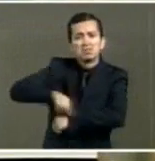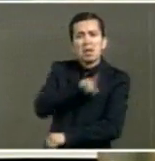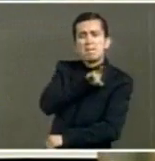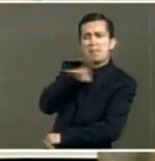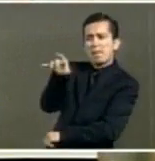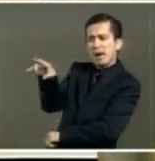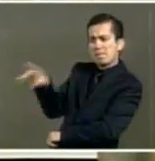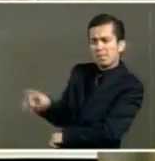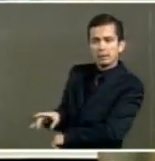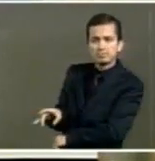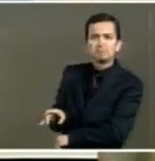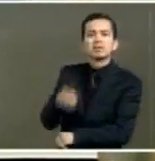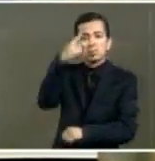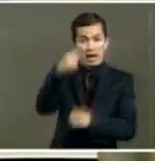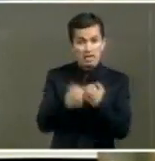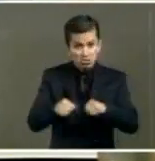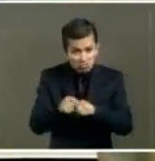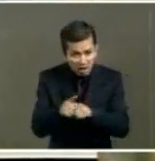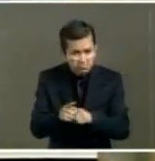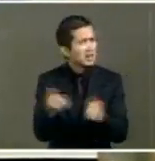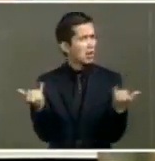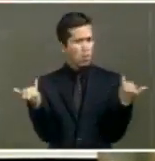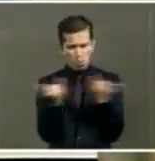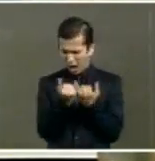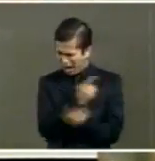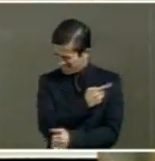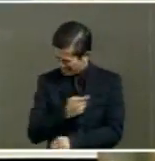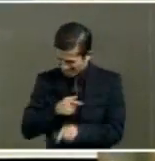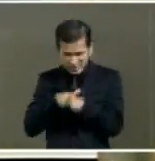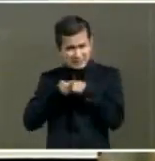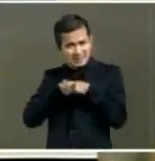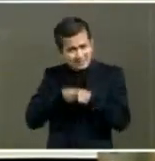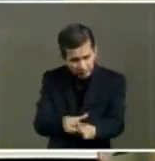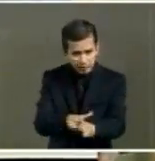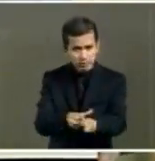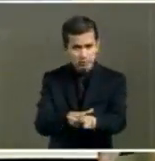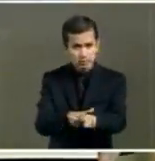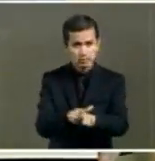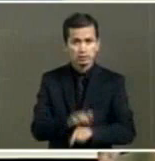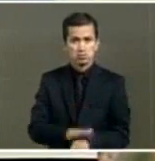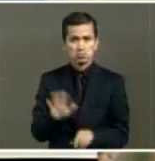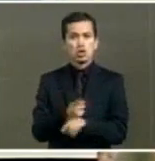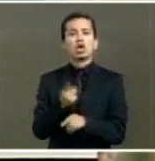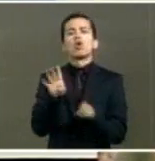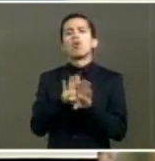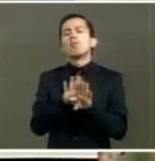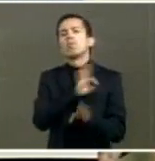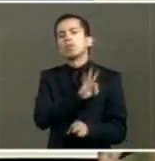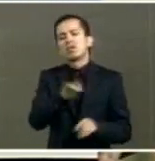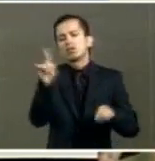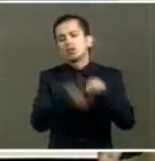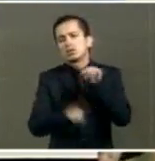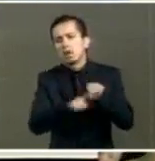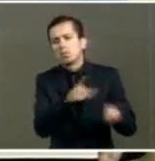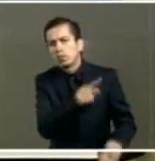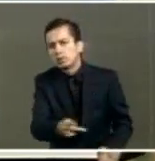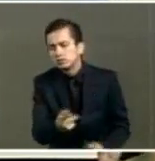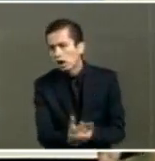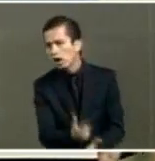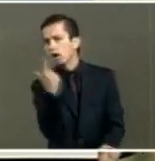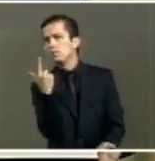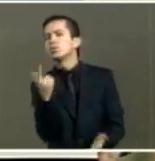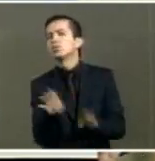materia social, también hay que seguir adelante, porque la única manera de erradicar la miseria y la pobreza extrema